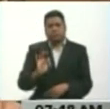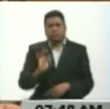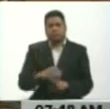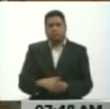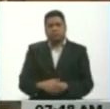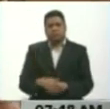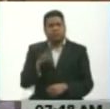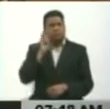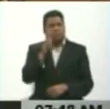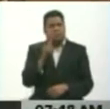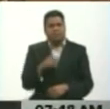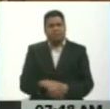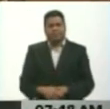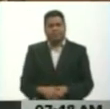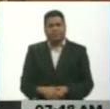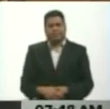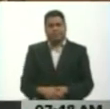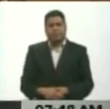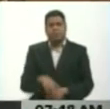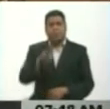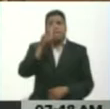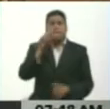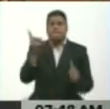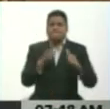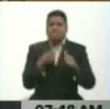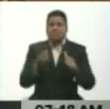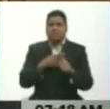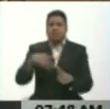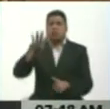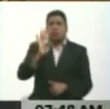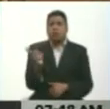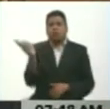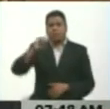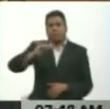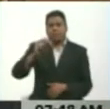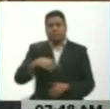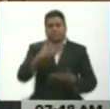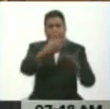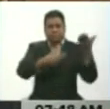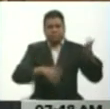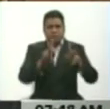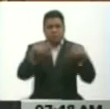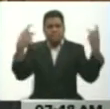Fíjense ustedes, en estos primeros 4 meses, en la prensa